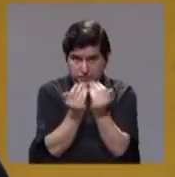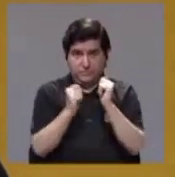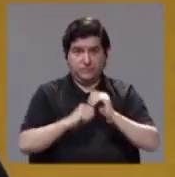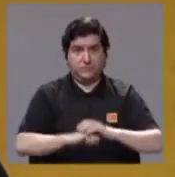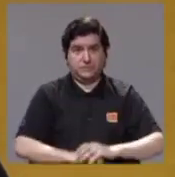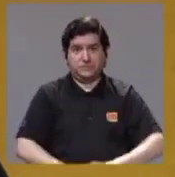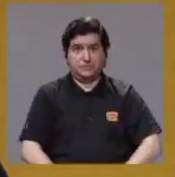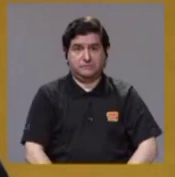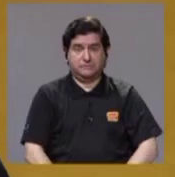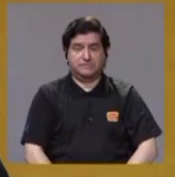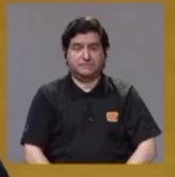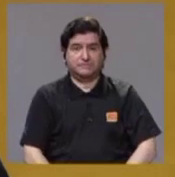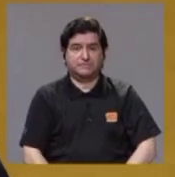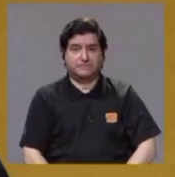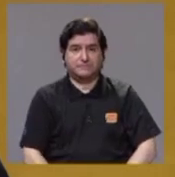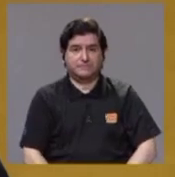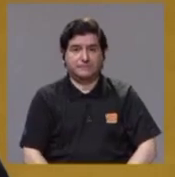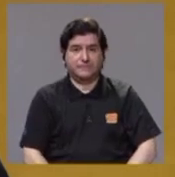libros.